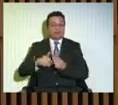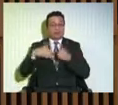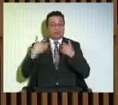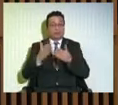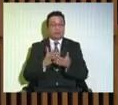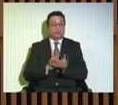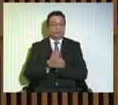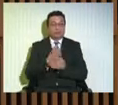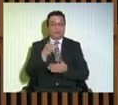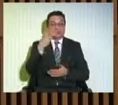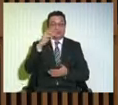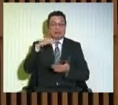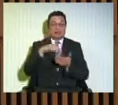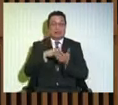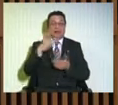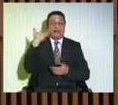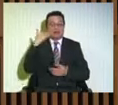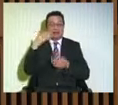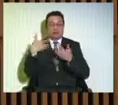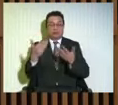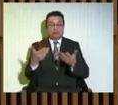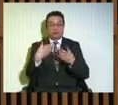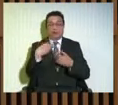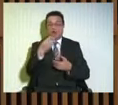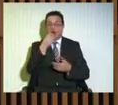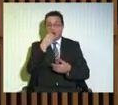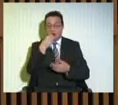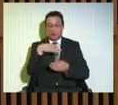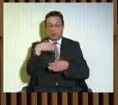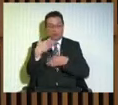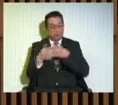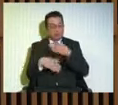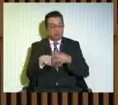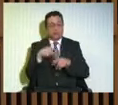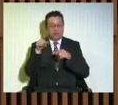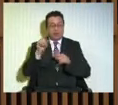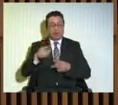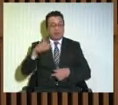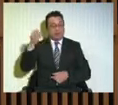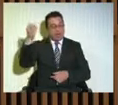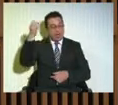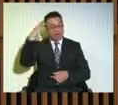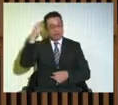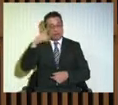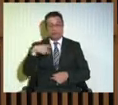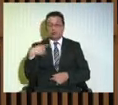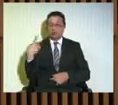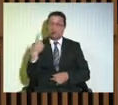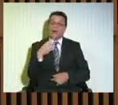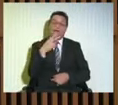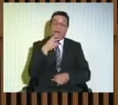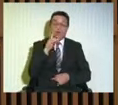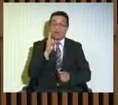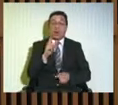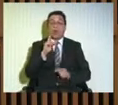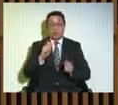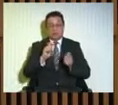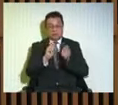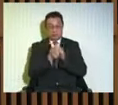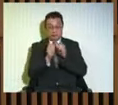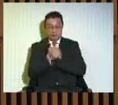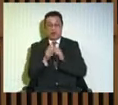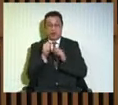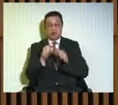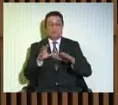este año con 30.000 niños que van a estar recibiendo la comida de esta manera. Tenemos que aprender, como todo en la vida, hay que ajustarse, hay que